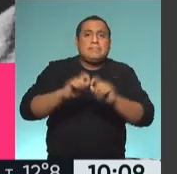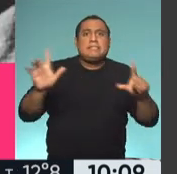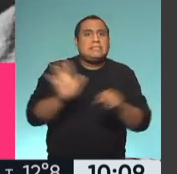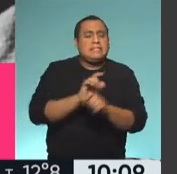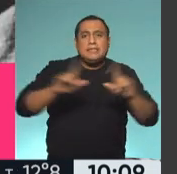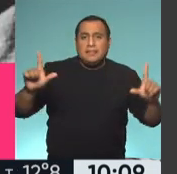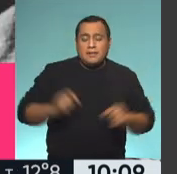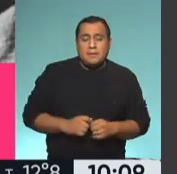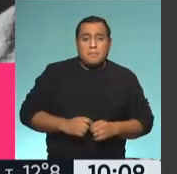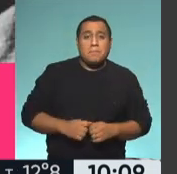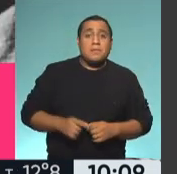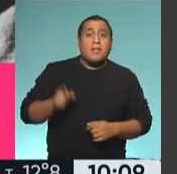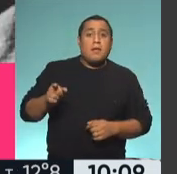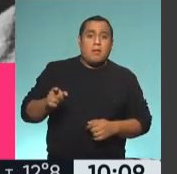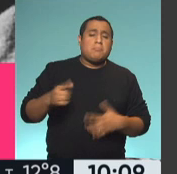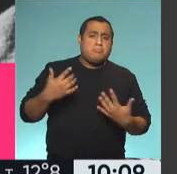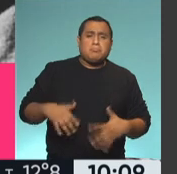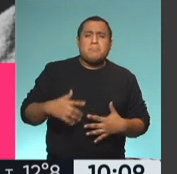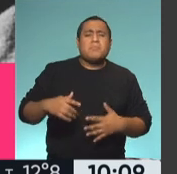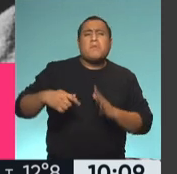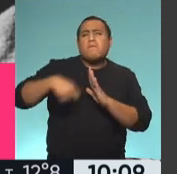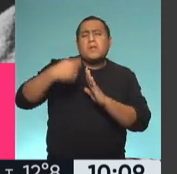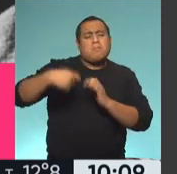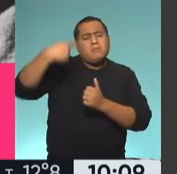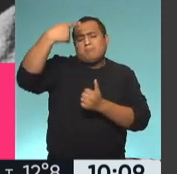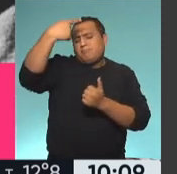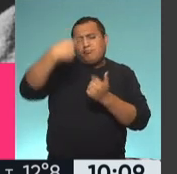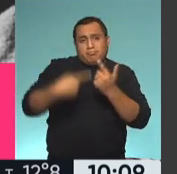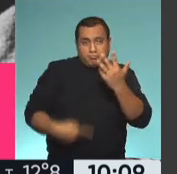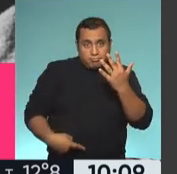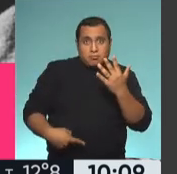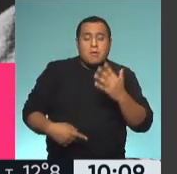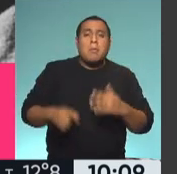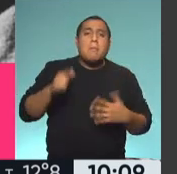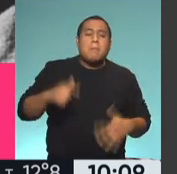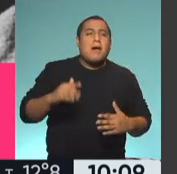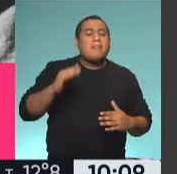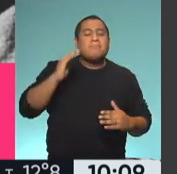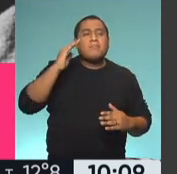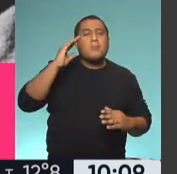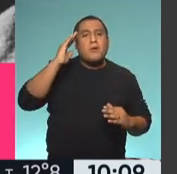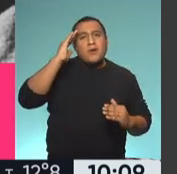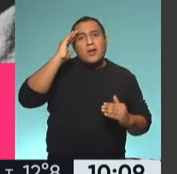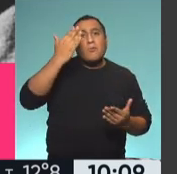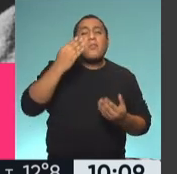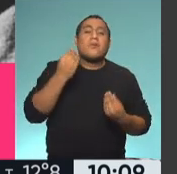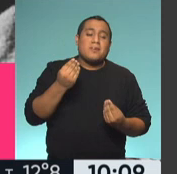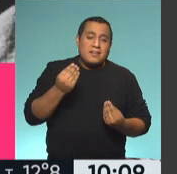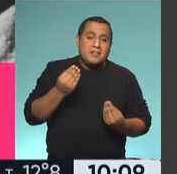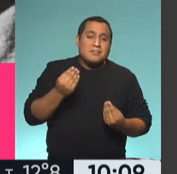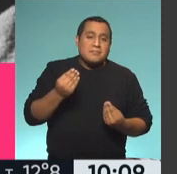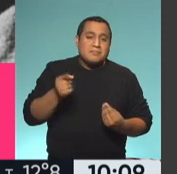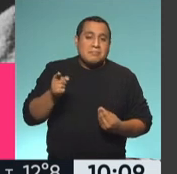Su filmografía es muy amplia, pero su recuerdo se remonta a Charlotte,